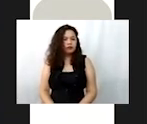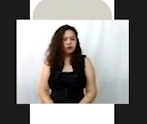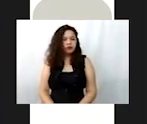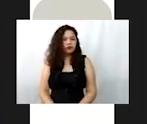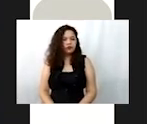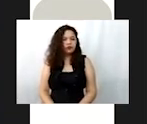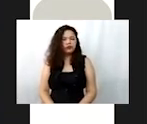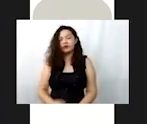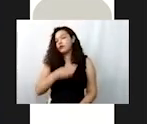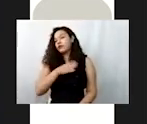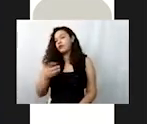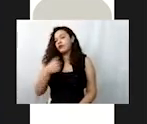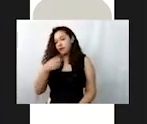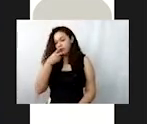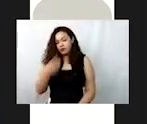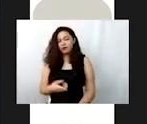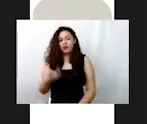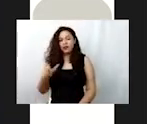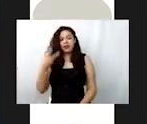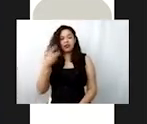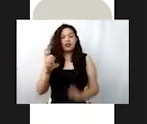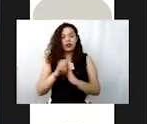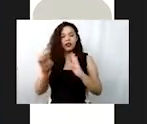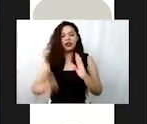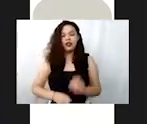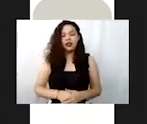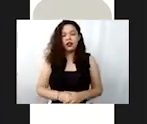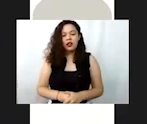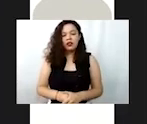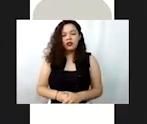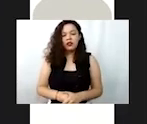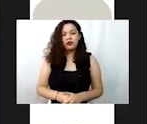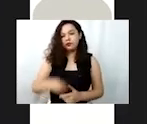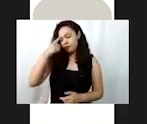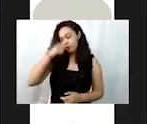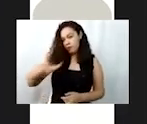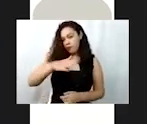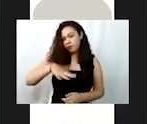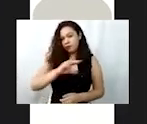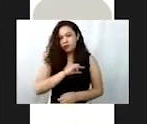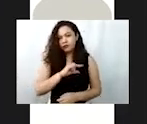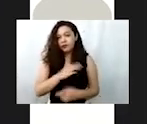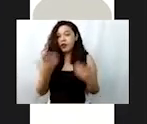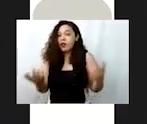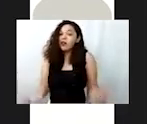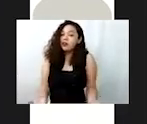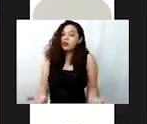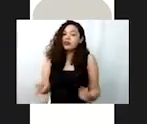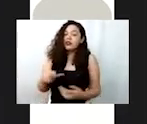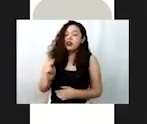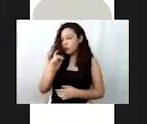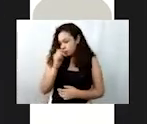Bueno, como les decía, ese es un mero ejemplo nada más de sector privado, sin embargo, es aplicable